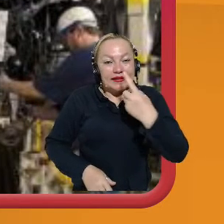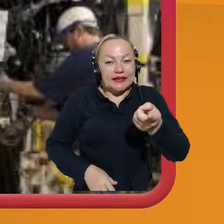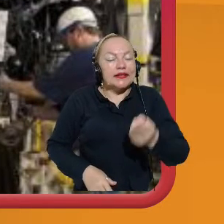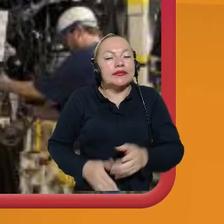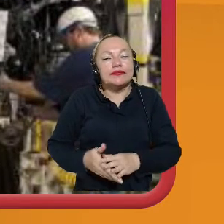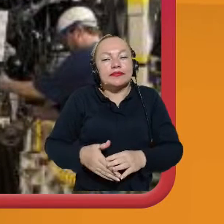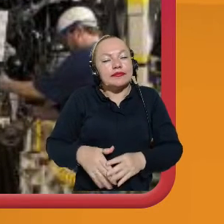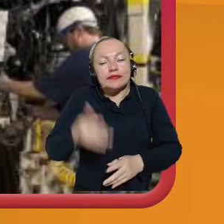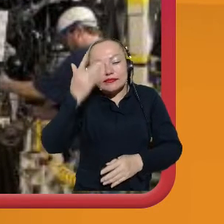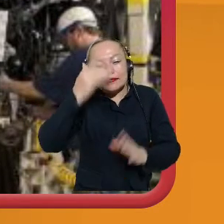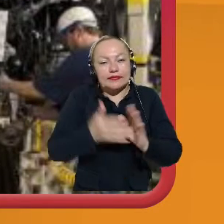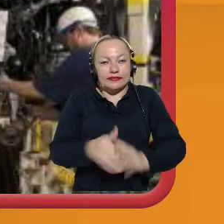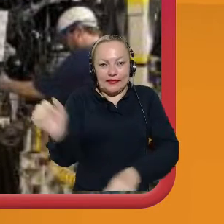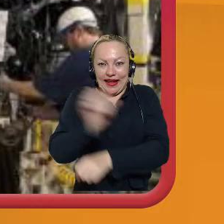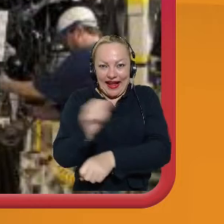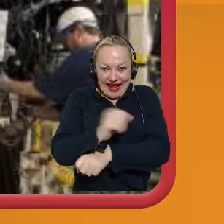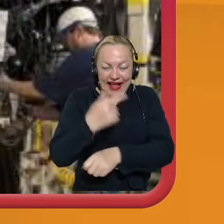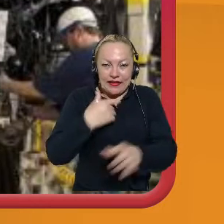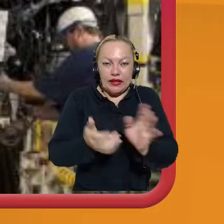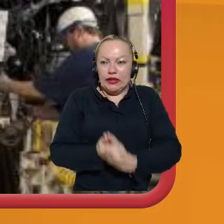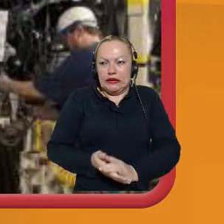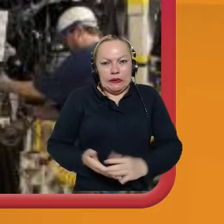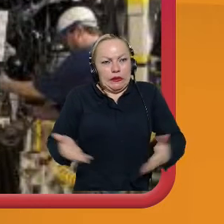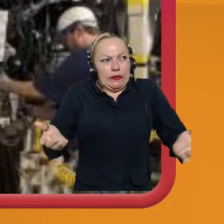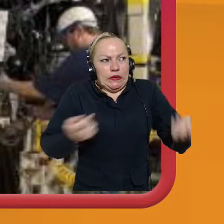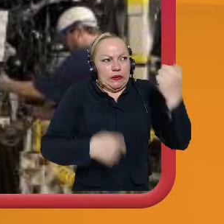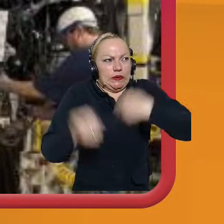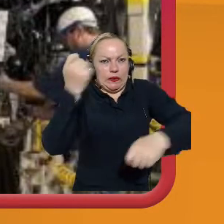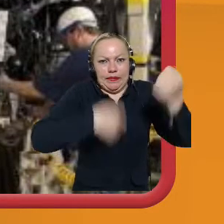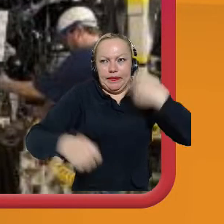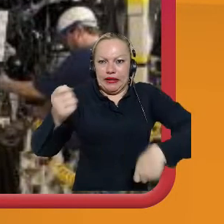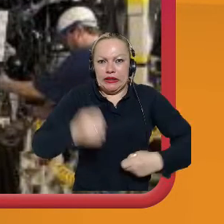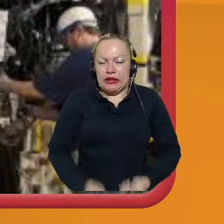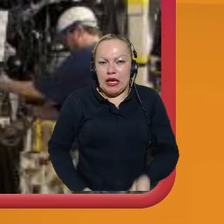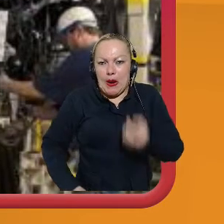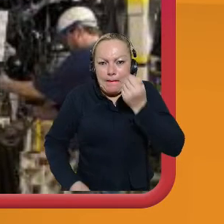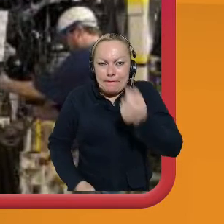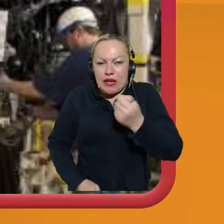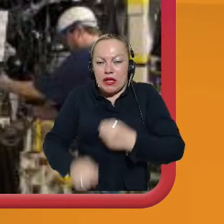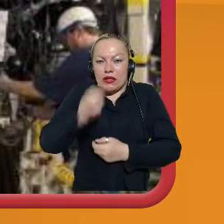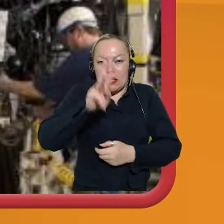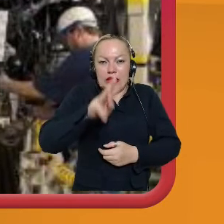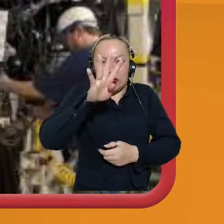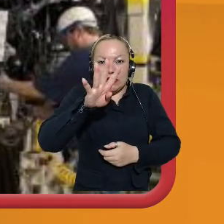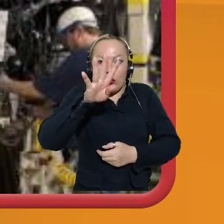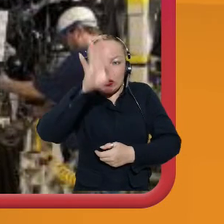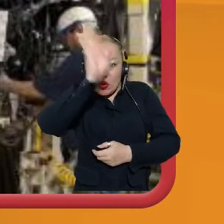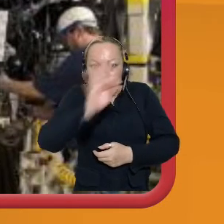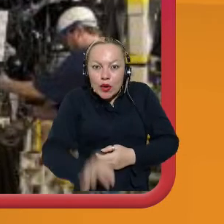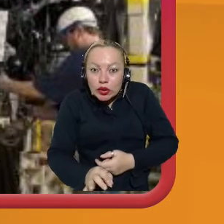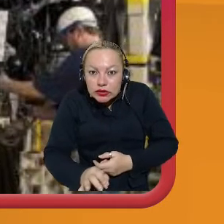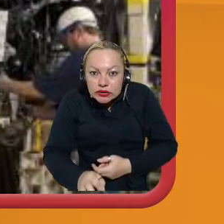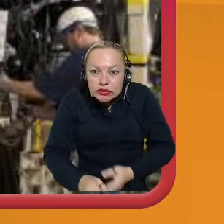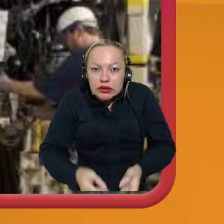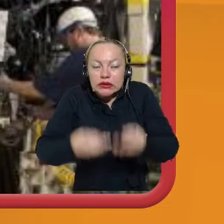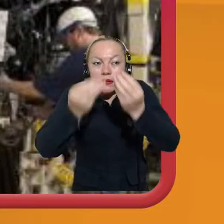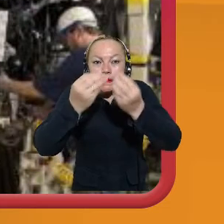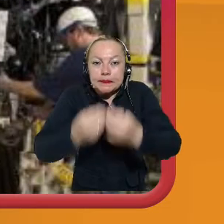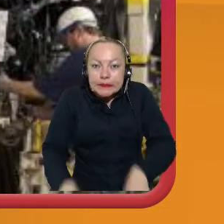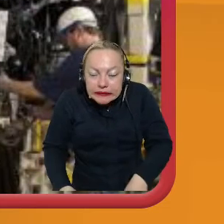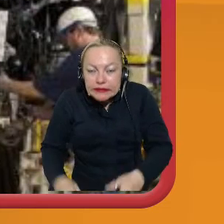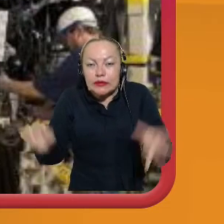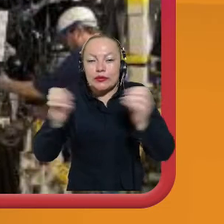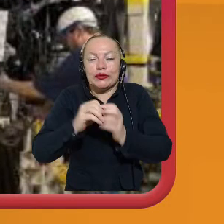vehículos automotores nuevos tuvieron un desplome en ventas del menos 34%, eso es mucho. Demasiado. Indicó el